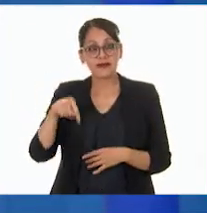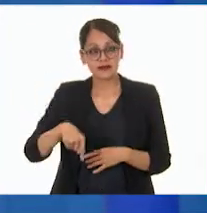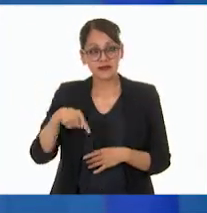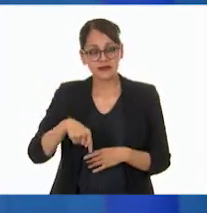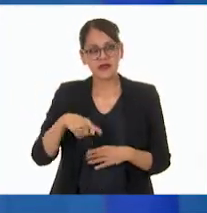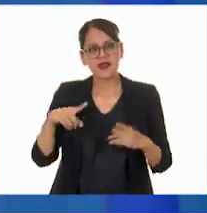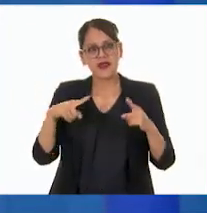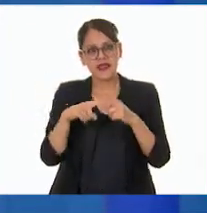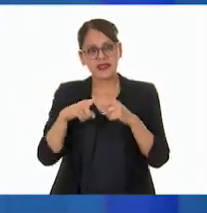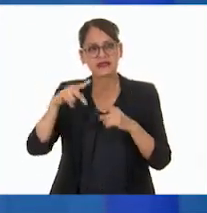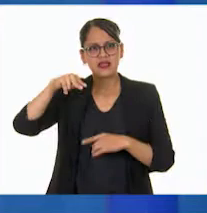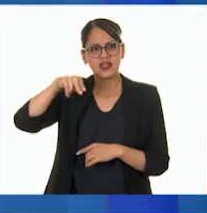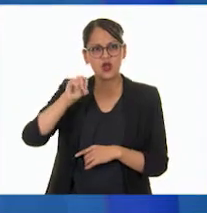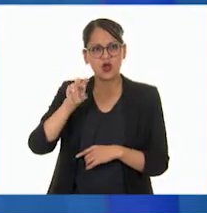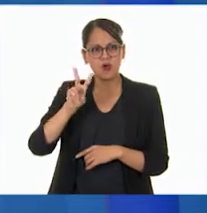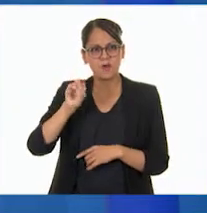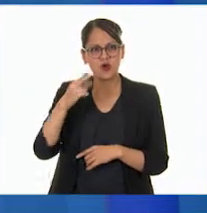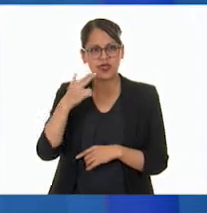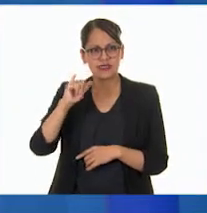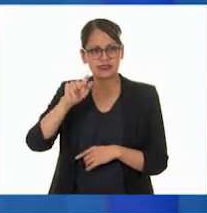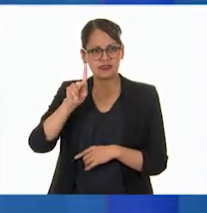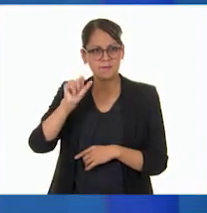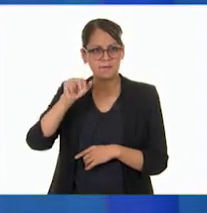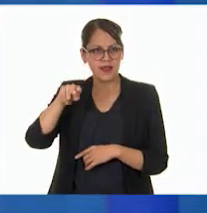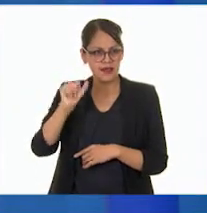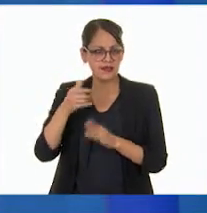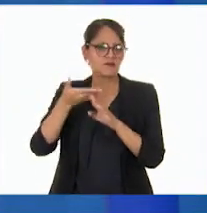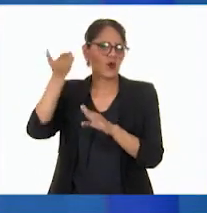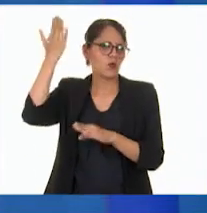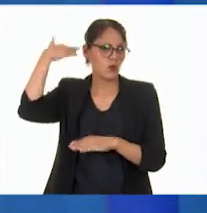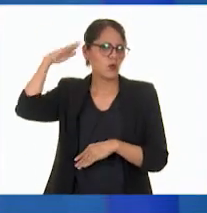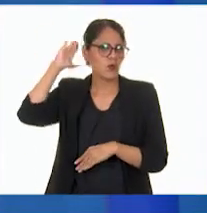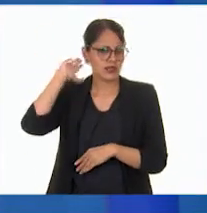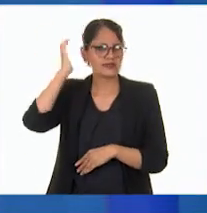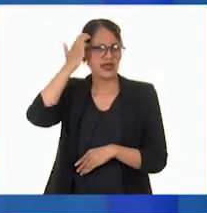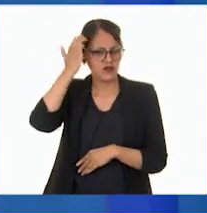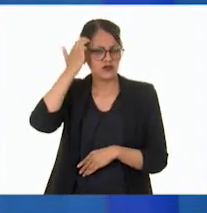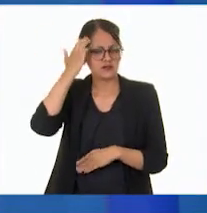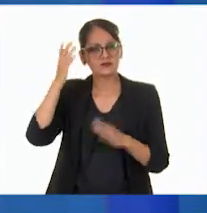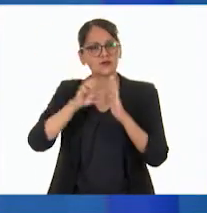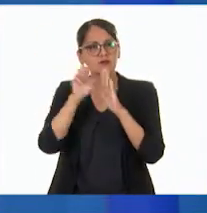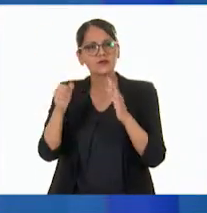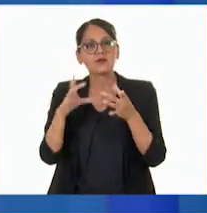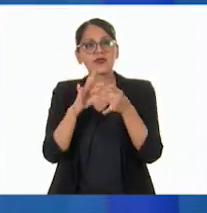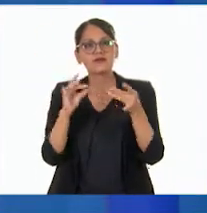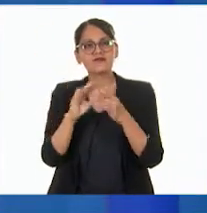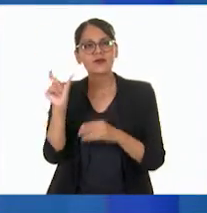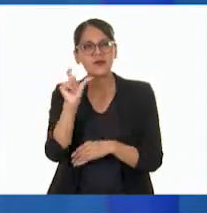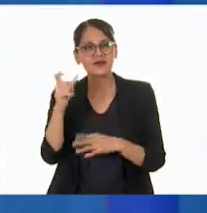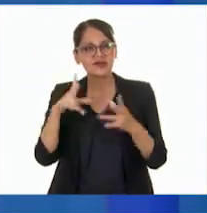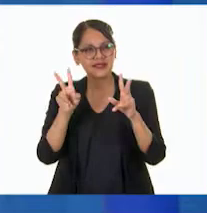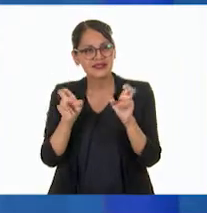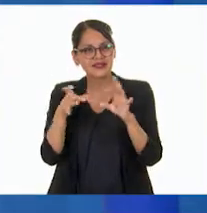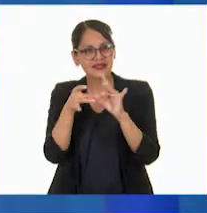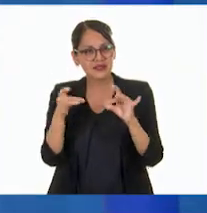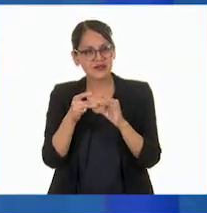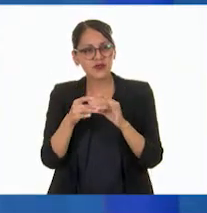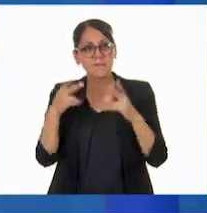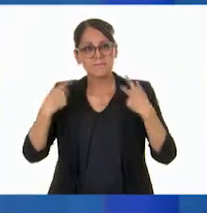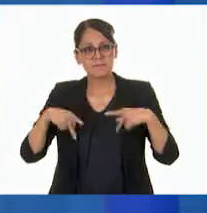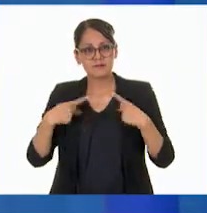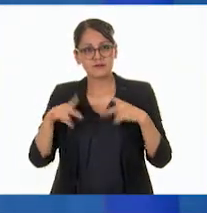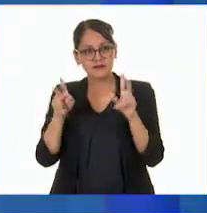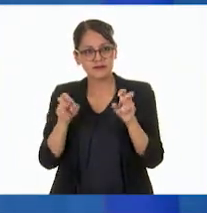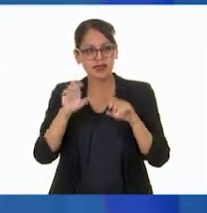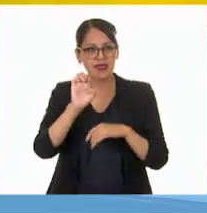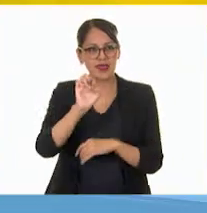sobre la Iglesia Novohispana es que hace algunas clases hablamos de ella, específicamente cuando vimos el tema de evangelización.